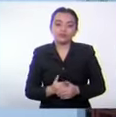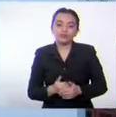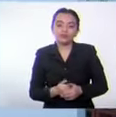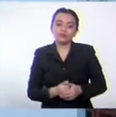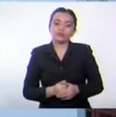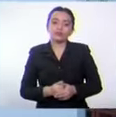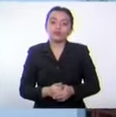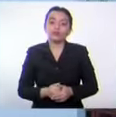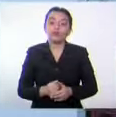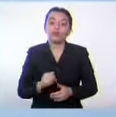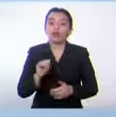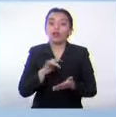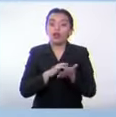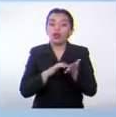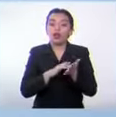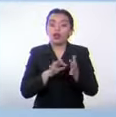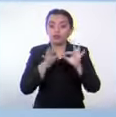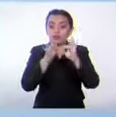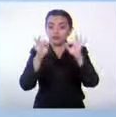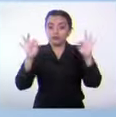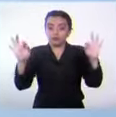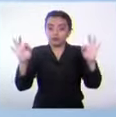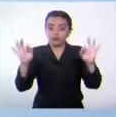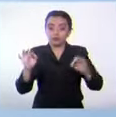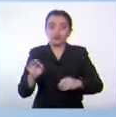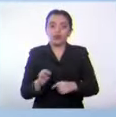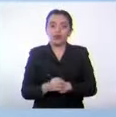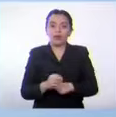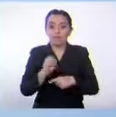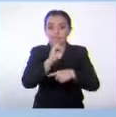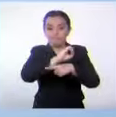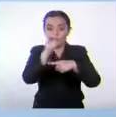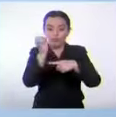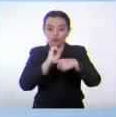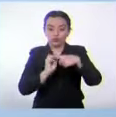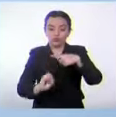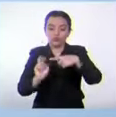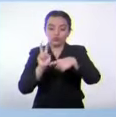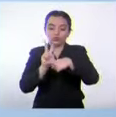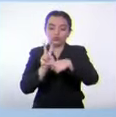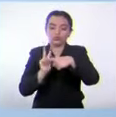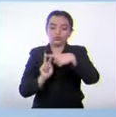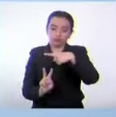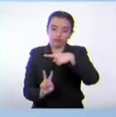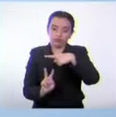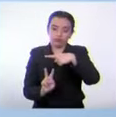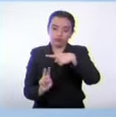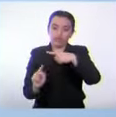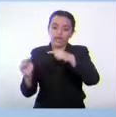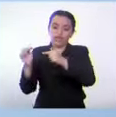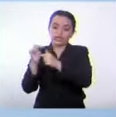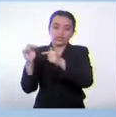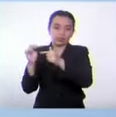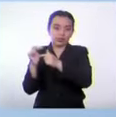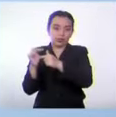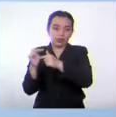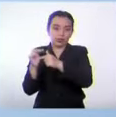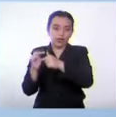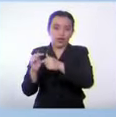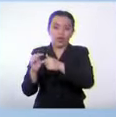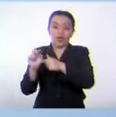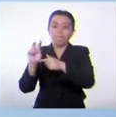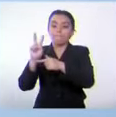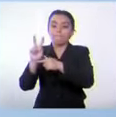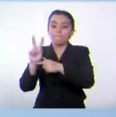siguiente expresión. El porcentaje volumen sobre volumen es igual al volumen